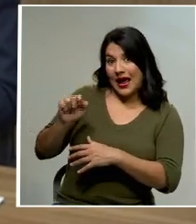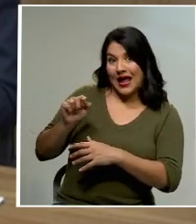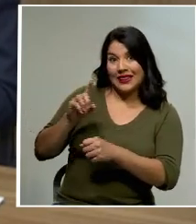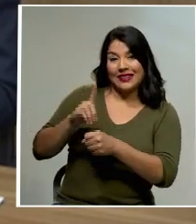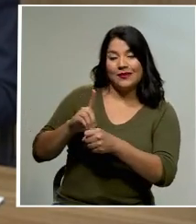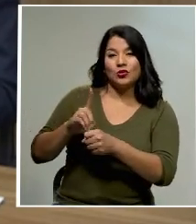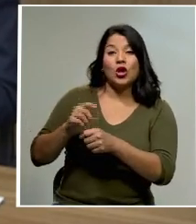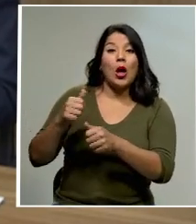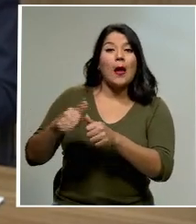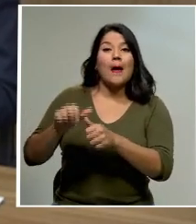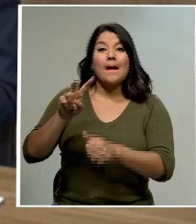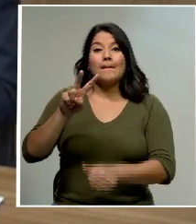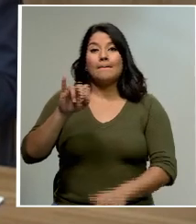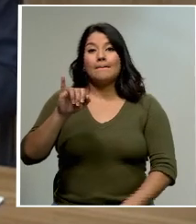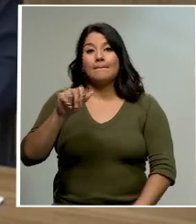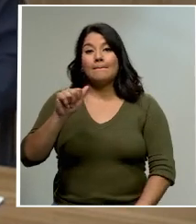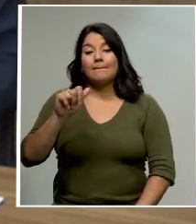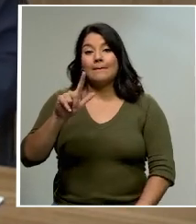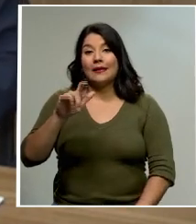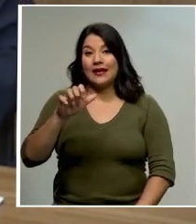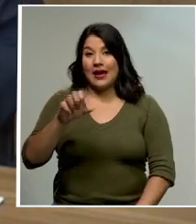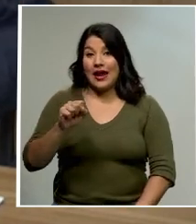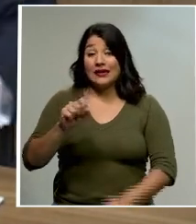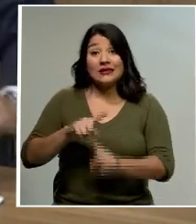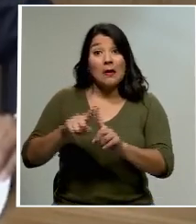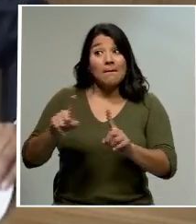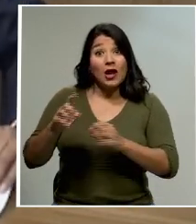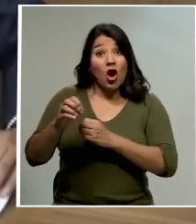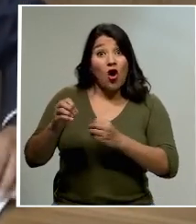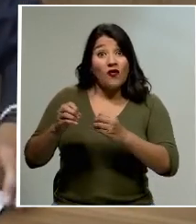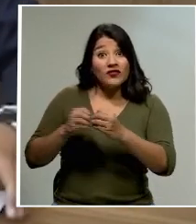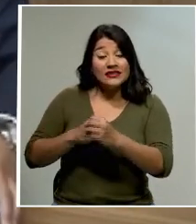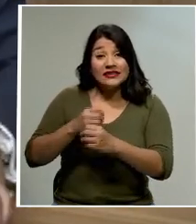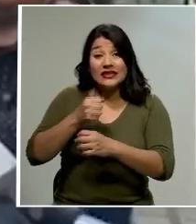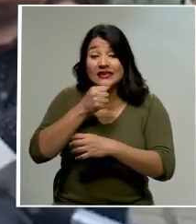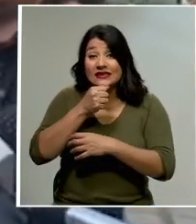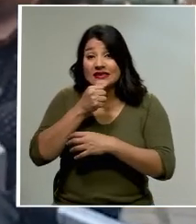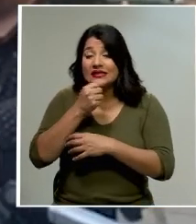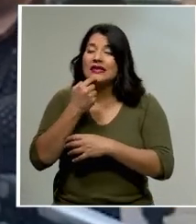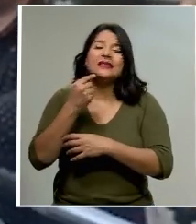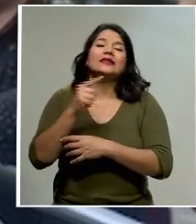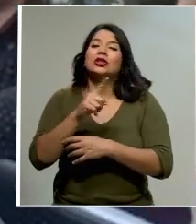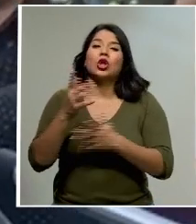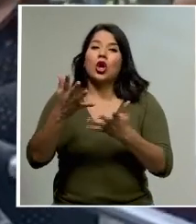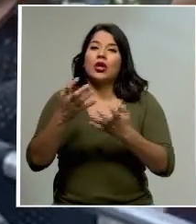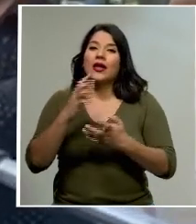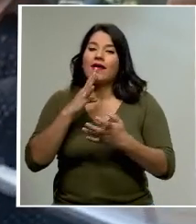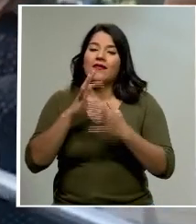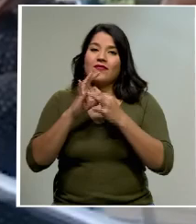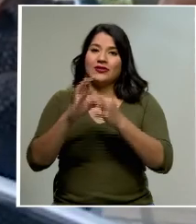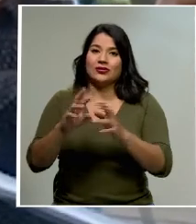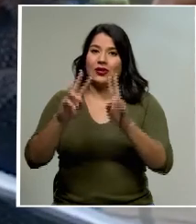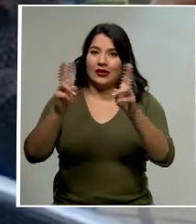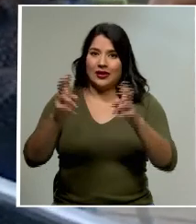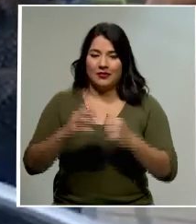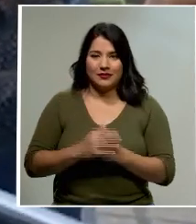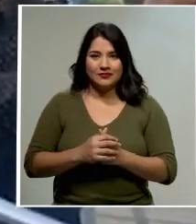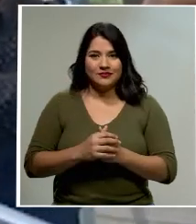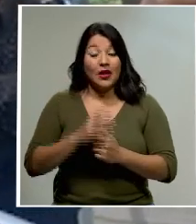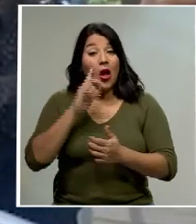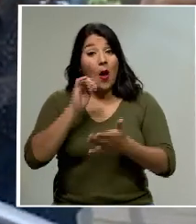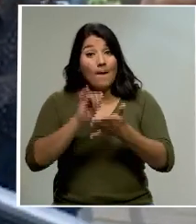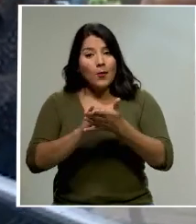embargo, desde la oficina de prensa de él nos indicaron que no iba a referirse al tema. Por este caso,